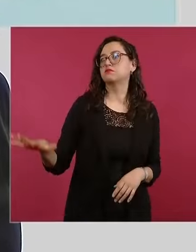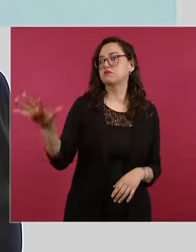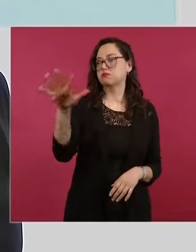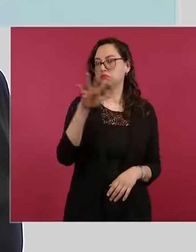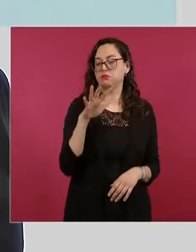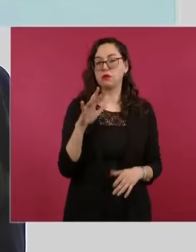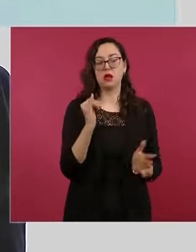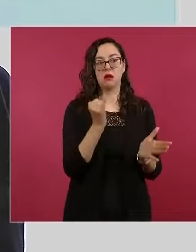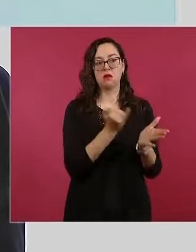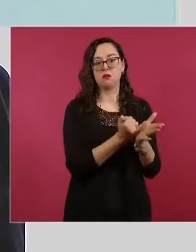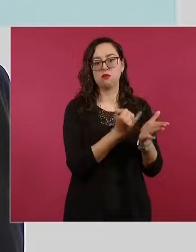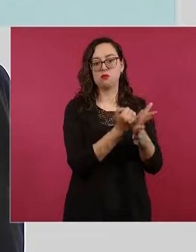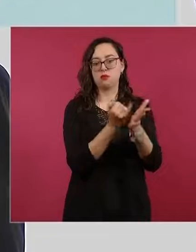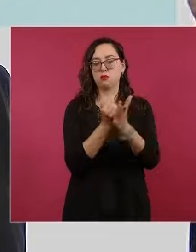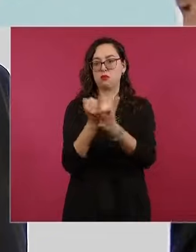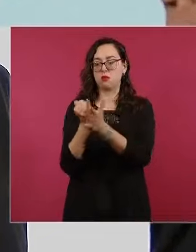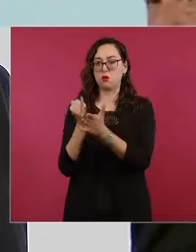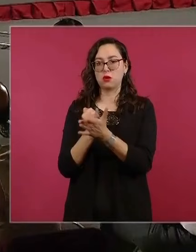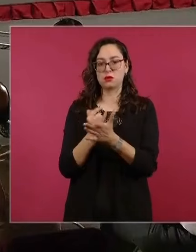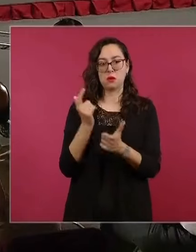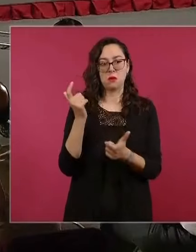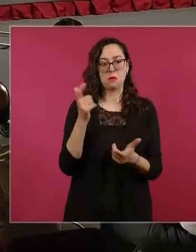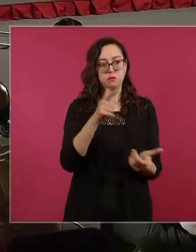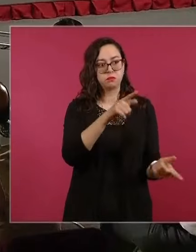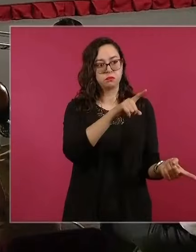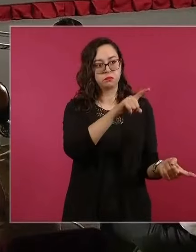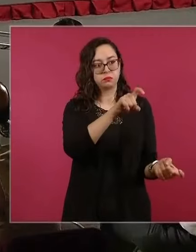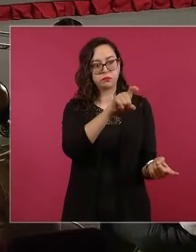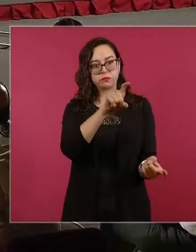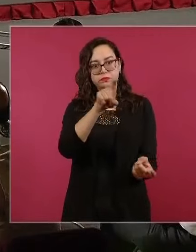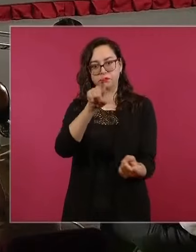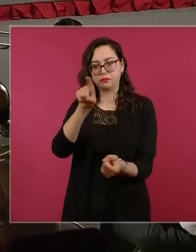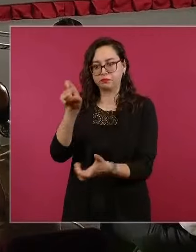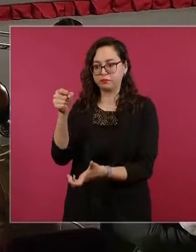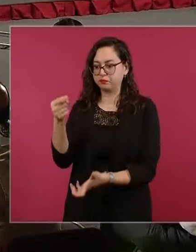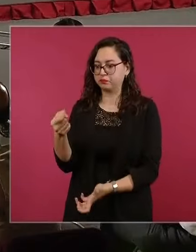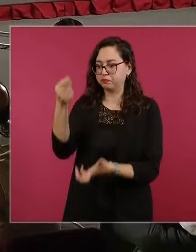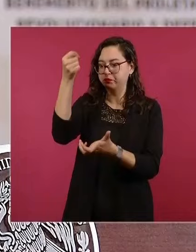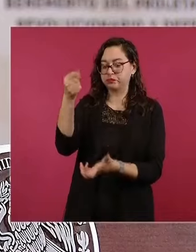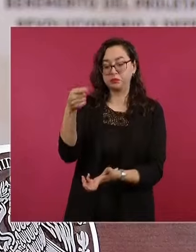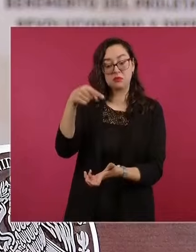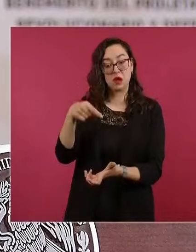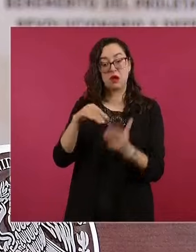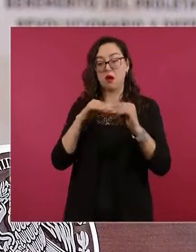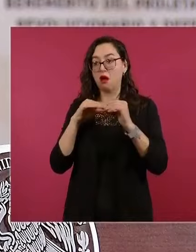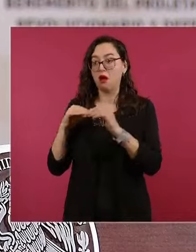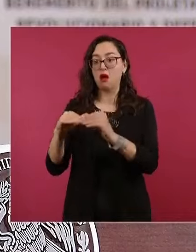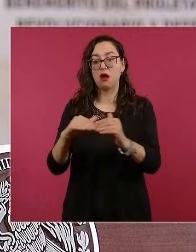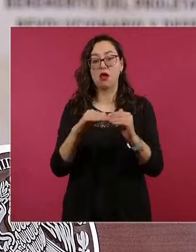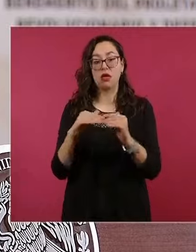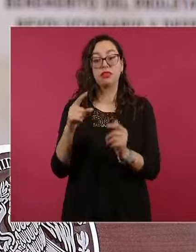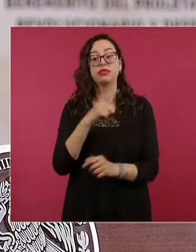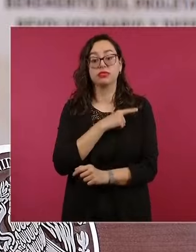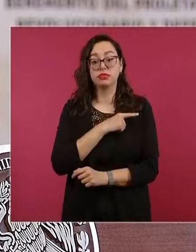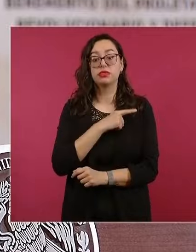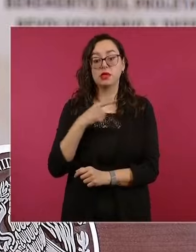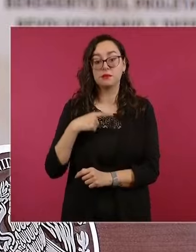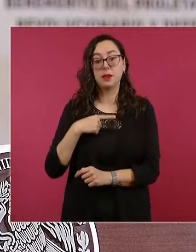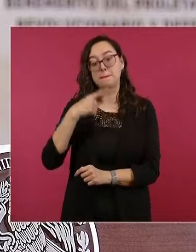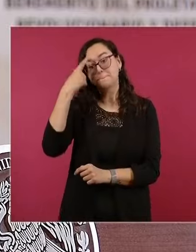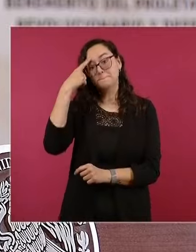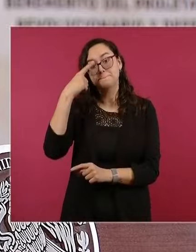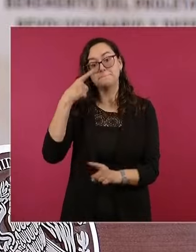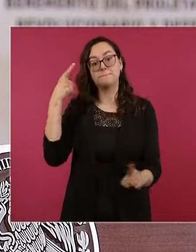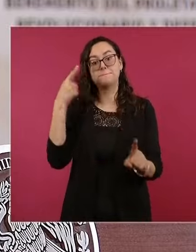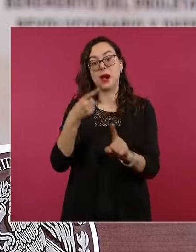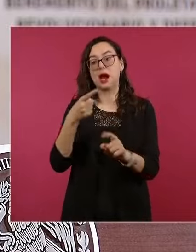proporcional y equitativo de contribuciones como establece la Constitución es fundamental para el bienestar